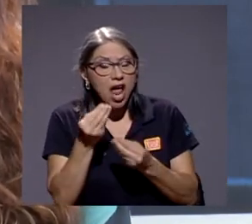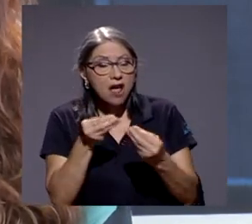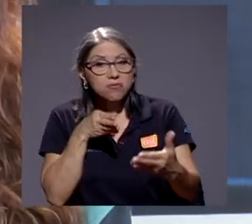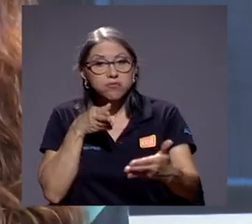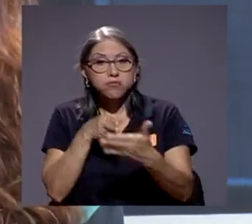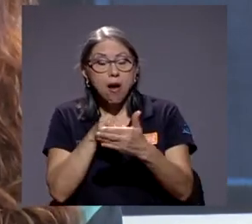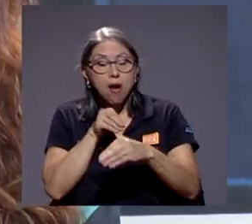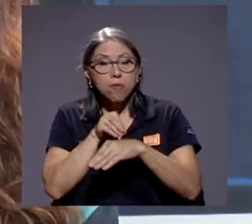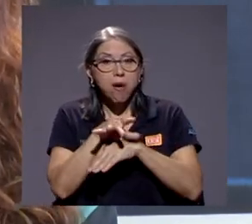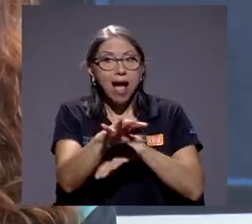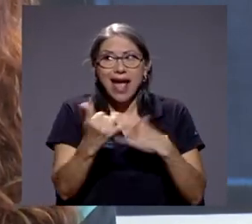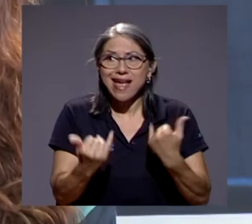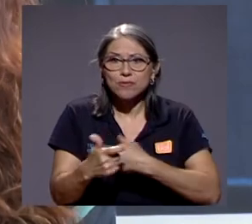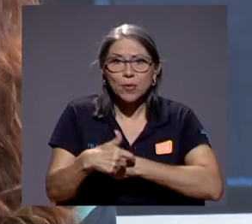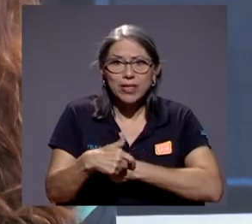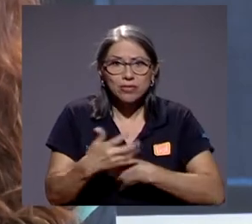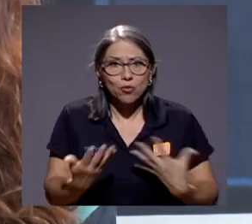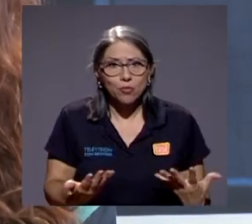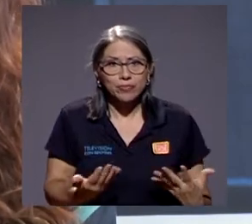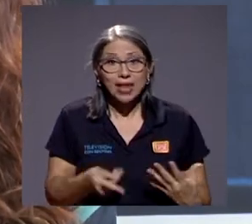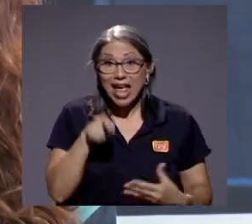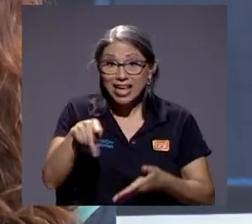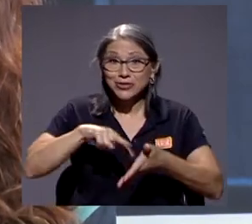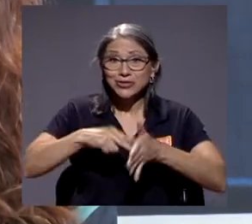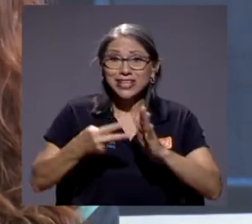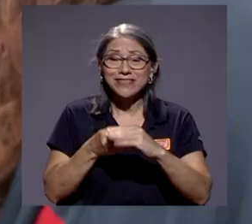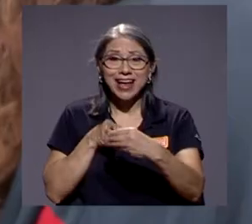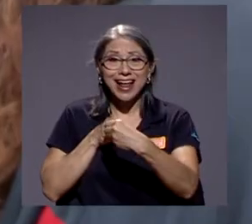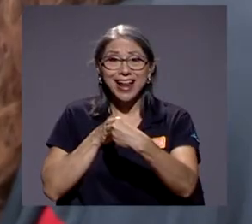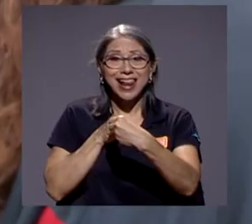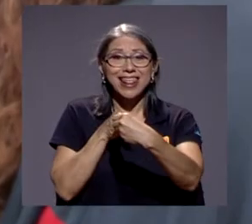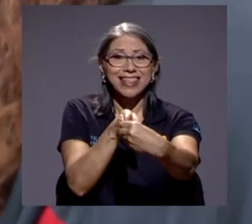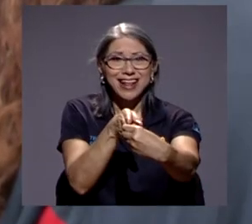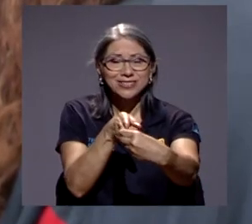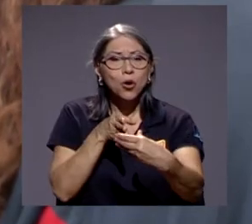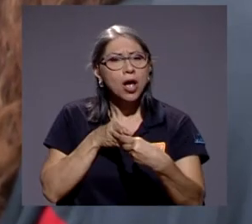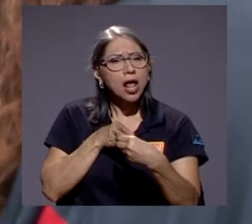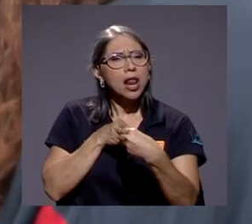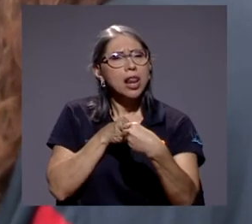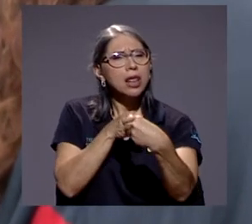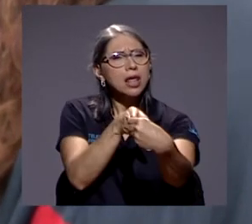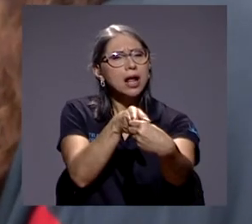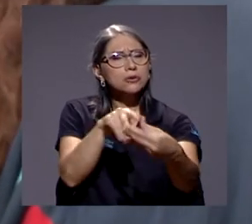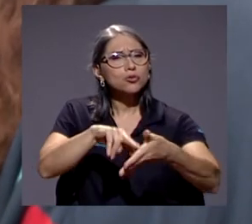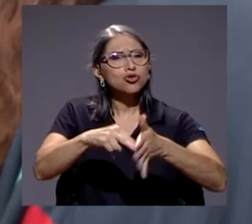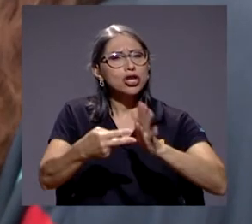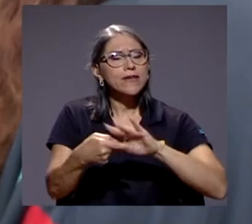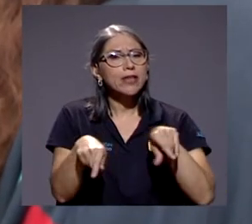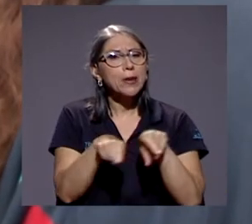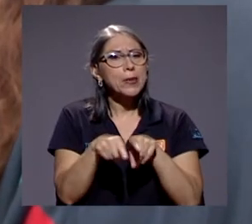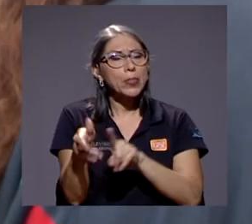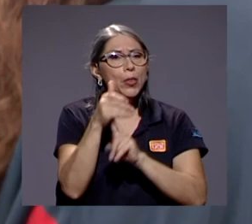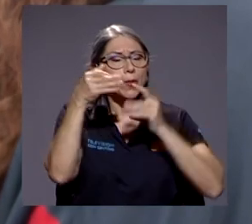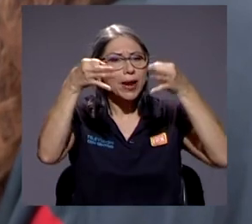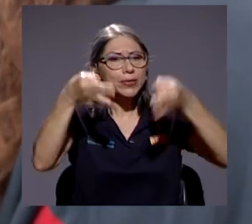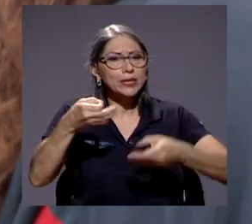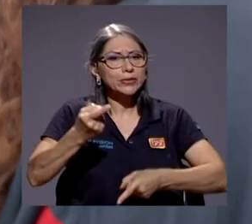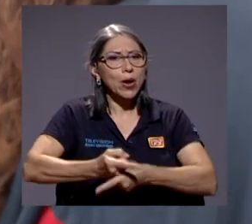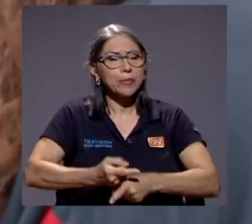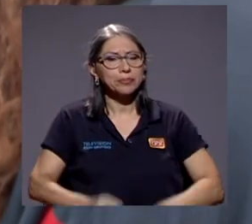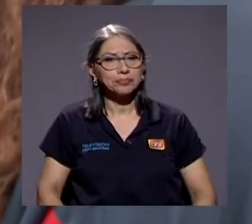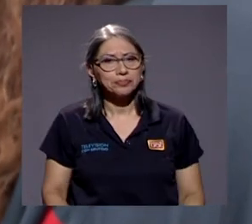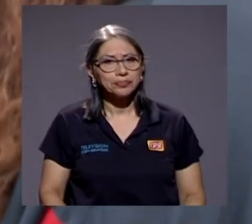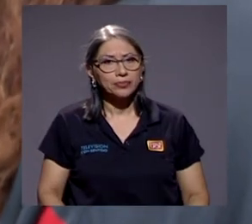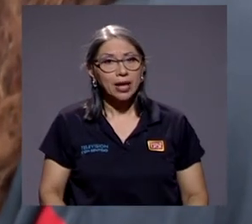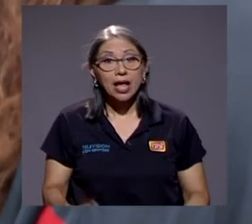y creo que eso es liderazgo verdad liderazgo a veces es también tomar las decisiones adecuadas y un